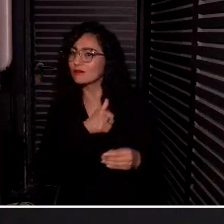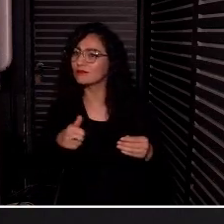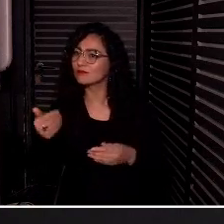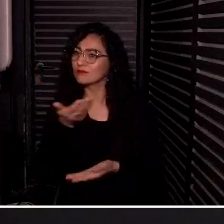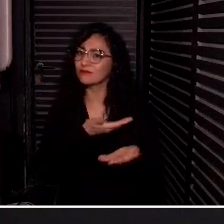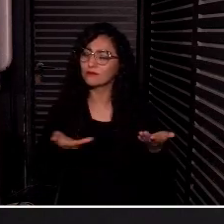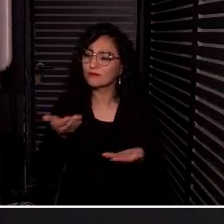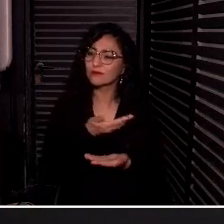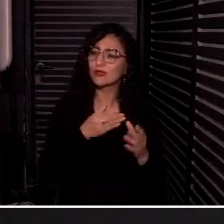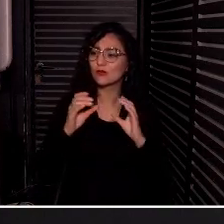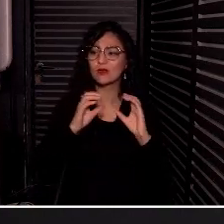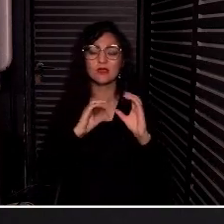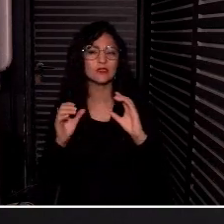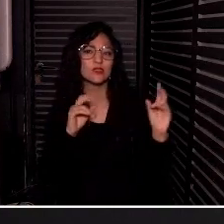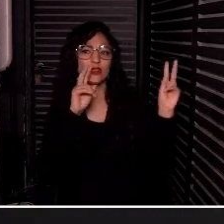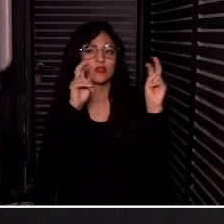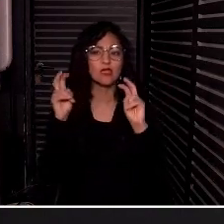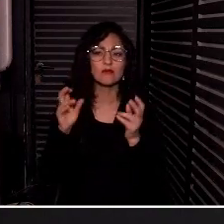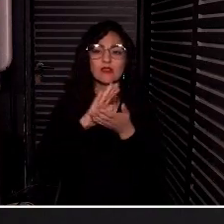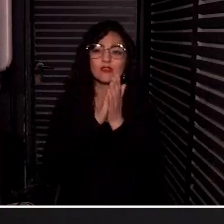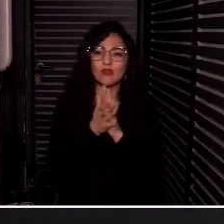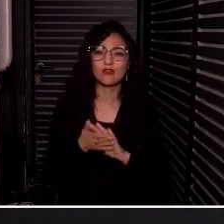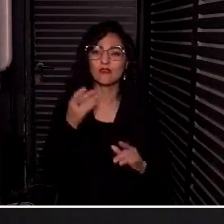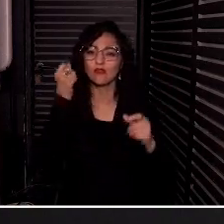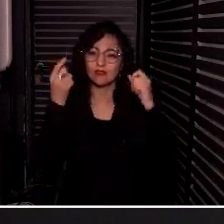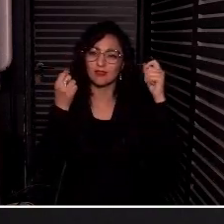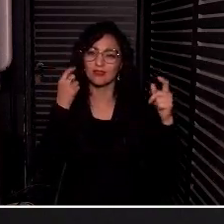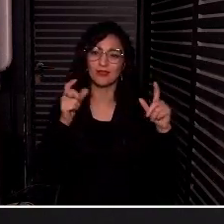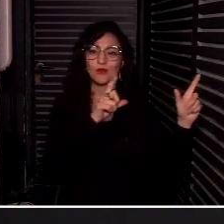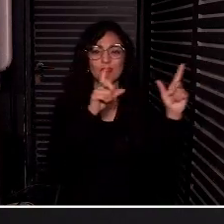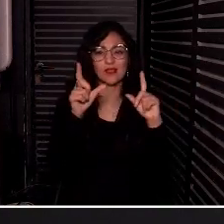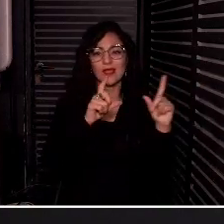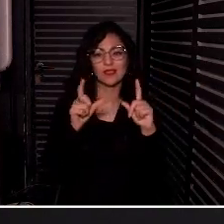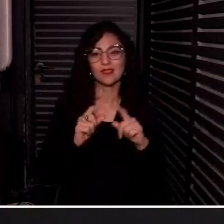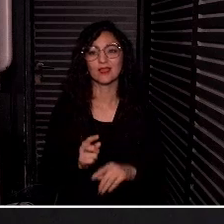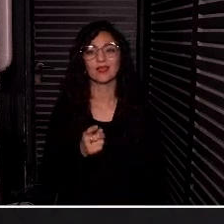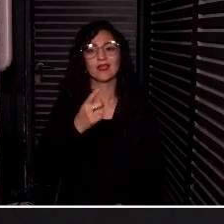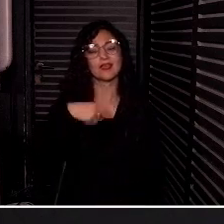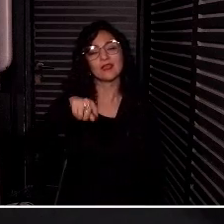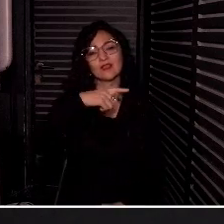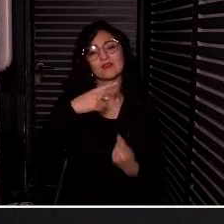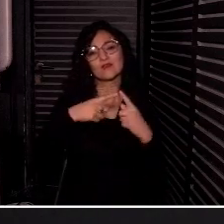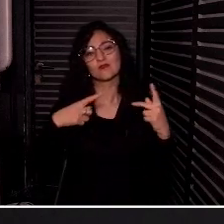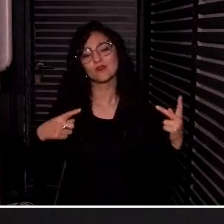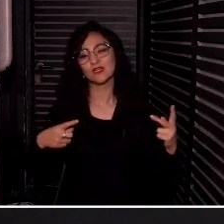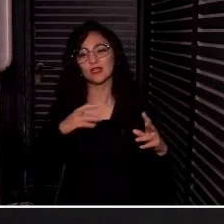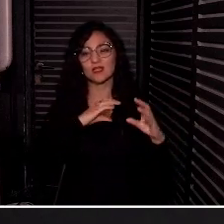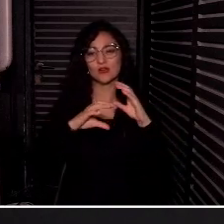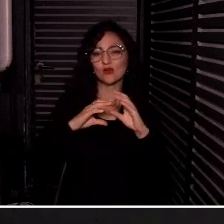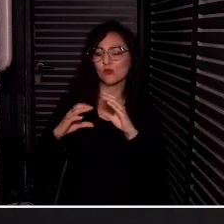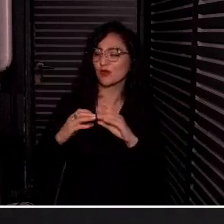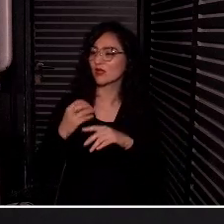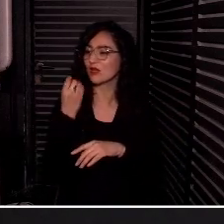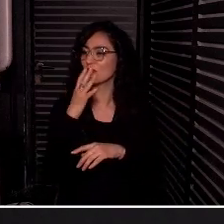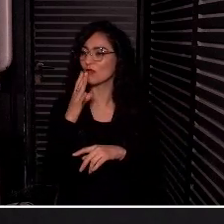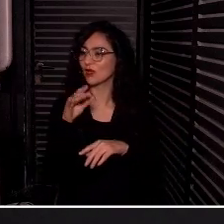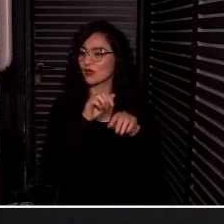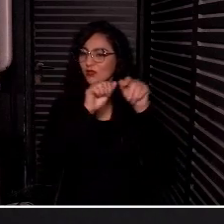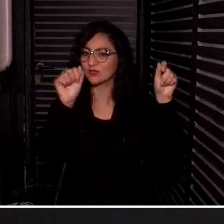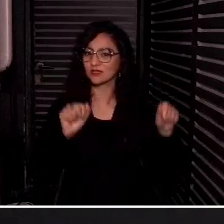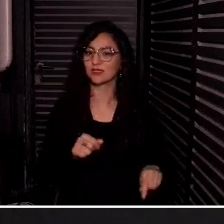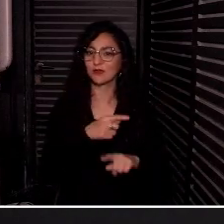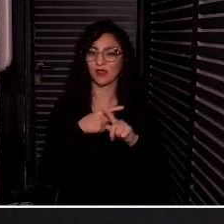porque estamos hablando todos entendemos plataforma No necesitamos hablar de la tele como solo de libre recepción sino que como un ecosistema de medio